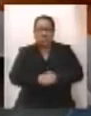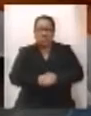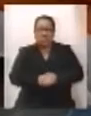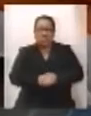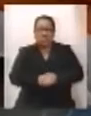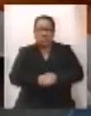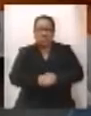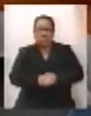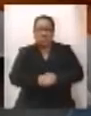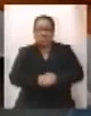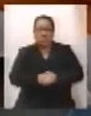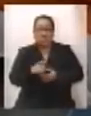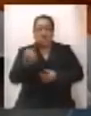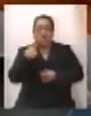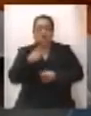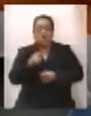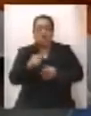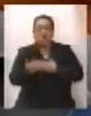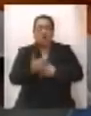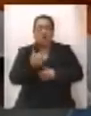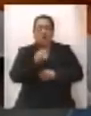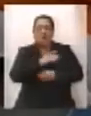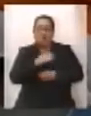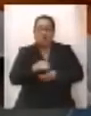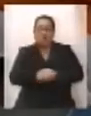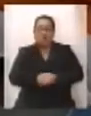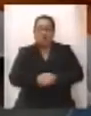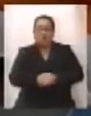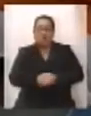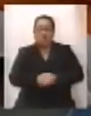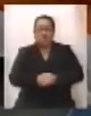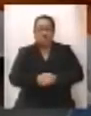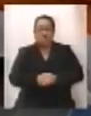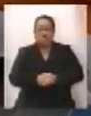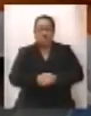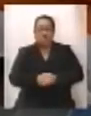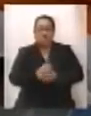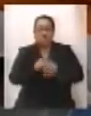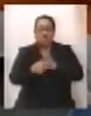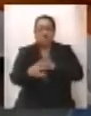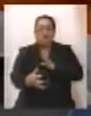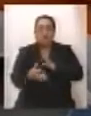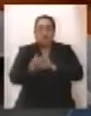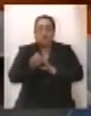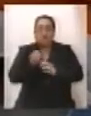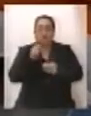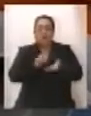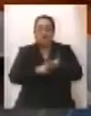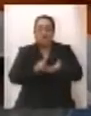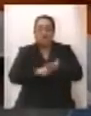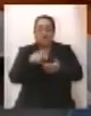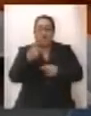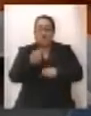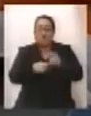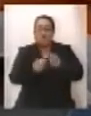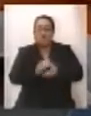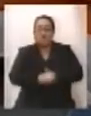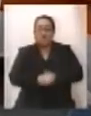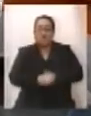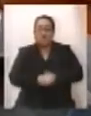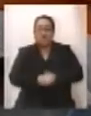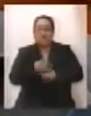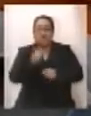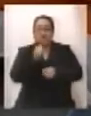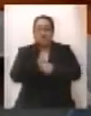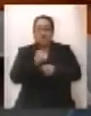no pérdida de ingresos al Estado, porque lo van a recuperar a través del impuesto general a las ventas, porque los trabajadores, teniendo